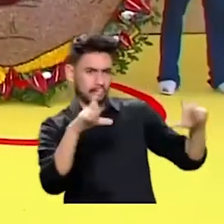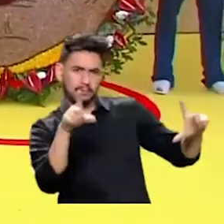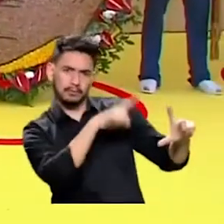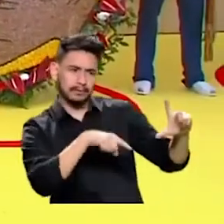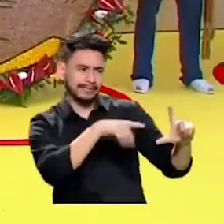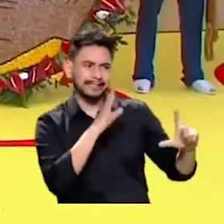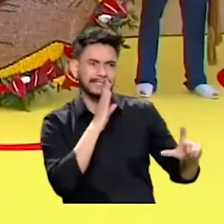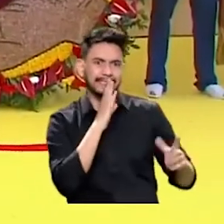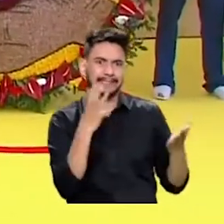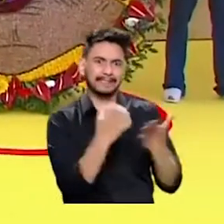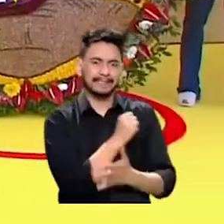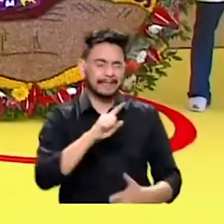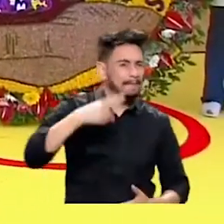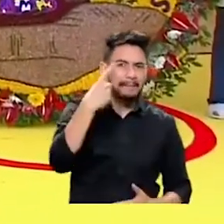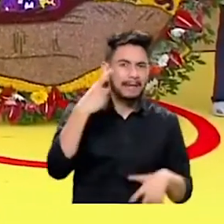Primer lugar.